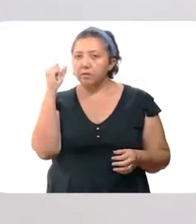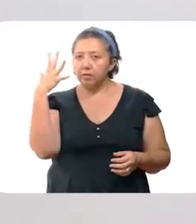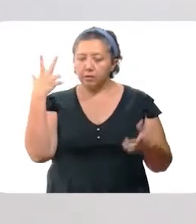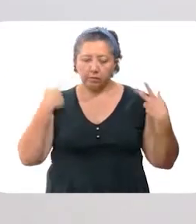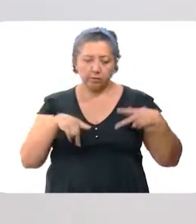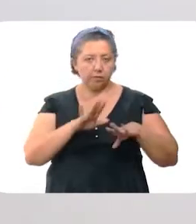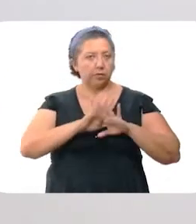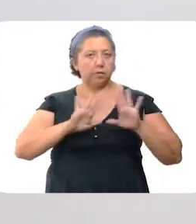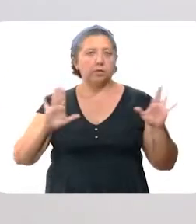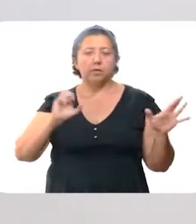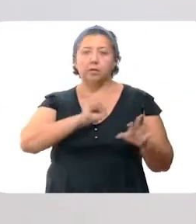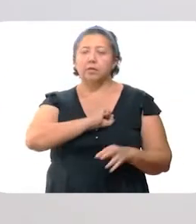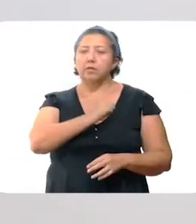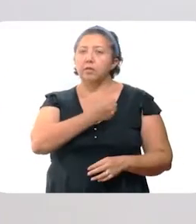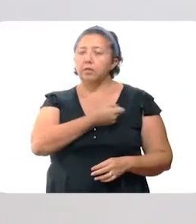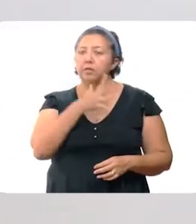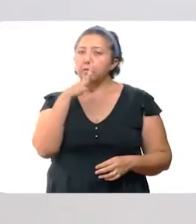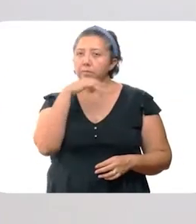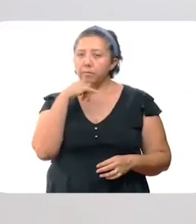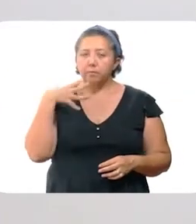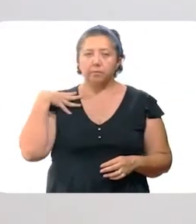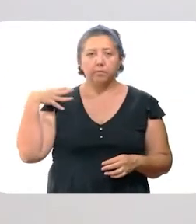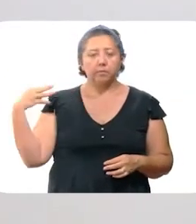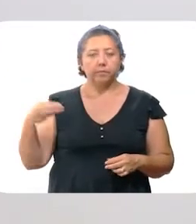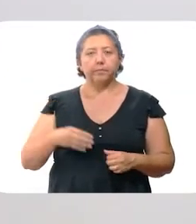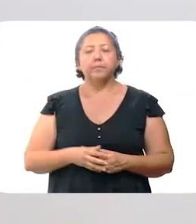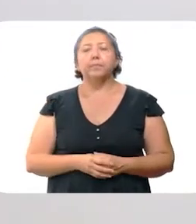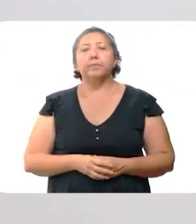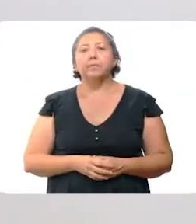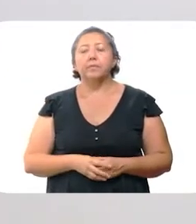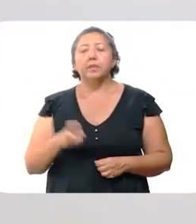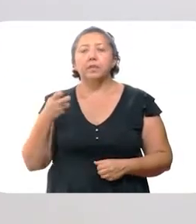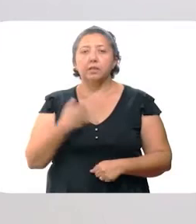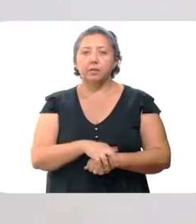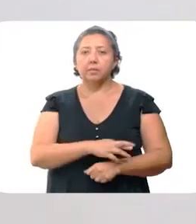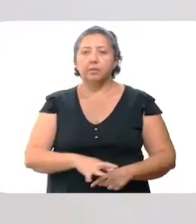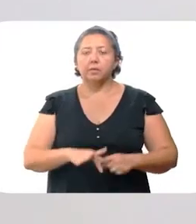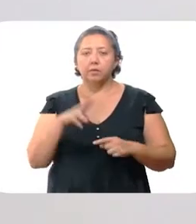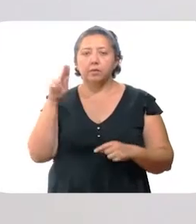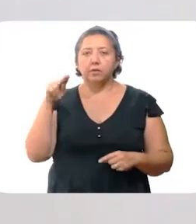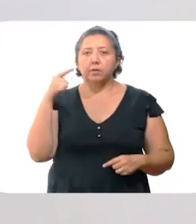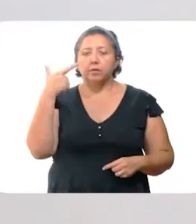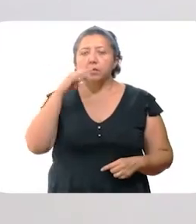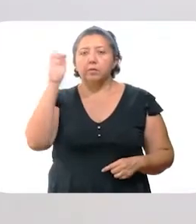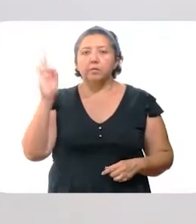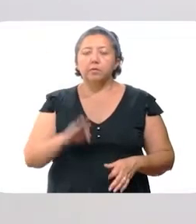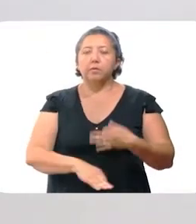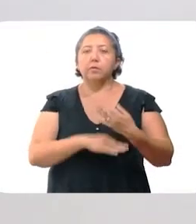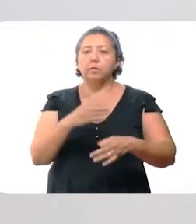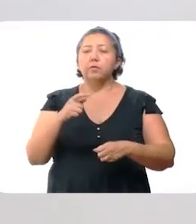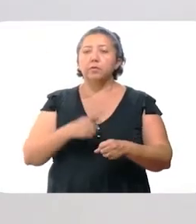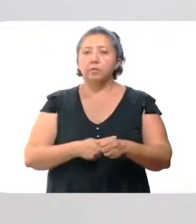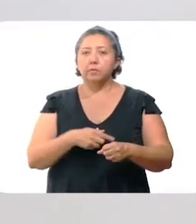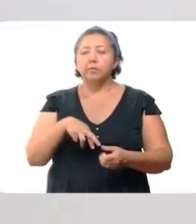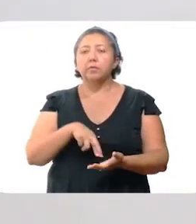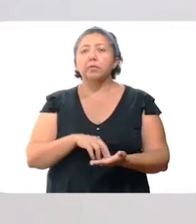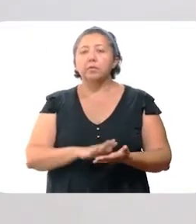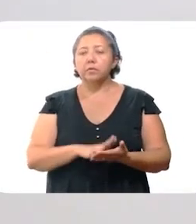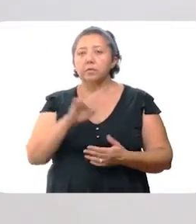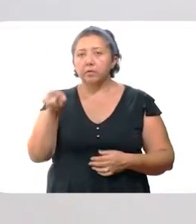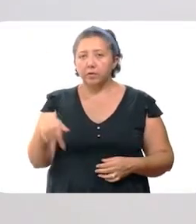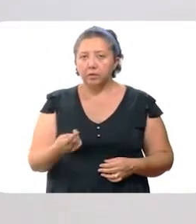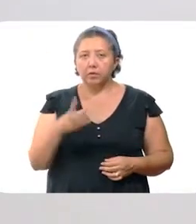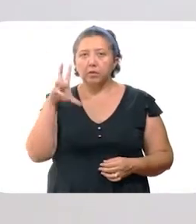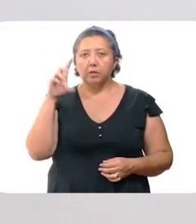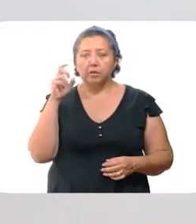33,465 pacientes ya se recuperaron, no presentan síntomas ni pueden contagiar. Esta cifra representa el 87% del total de contagios registrados, que